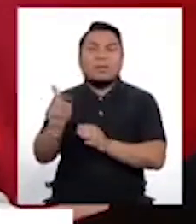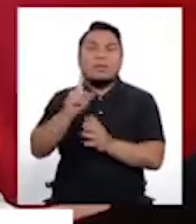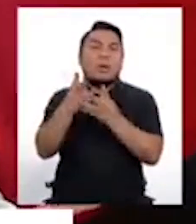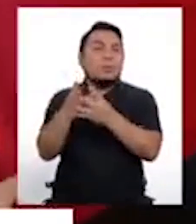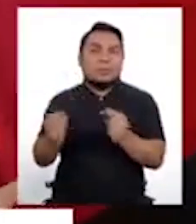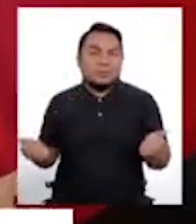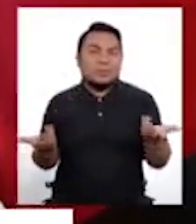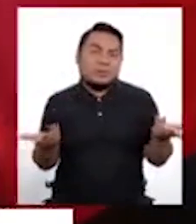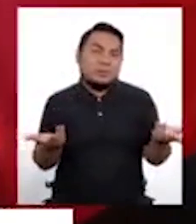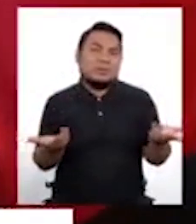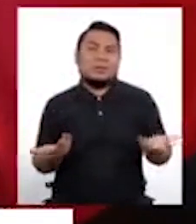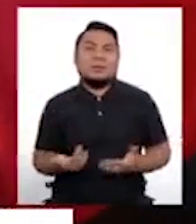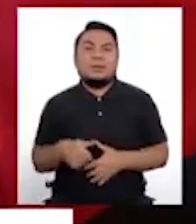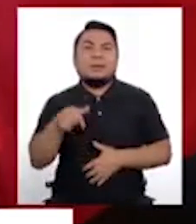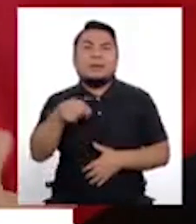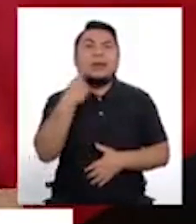gastado durante